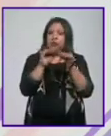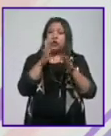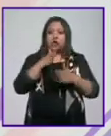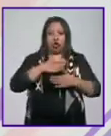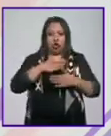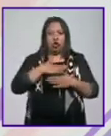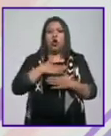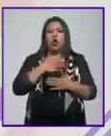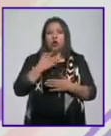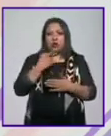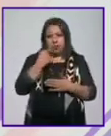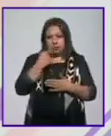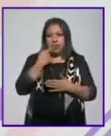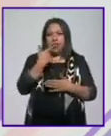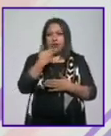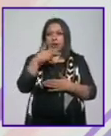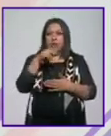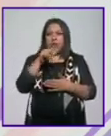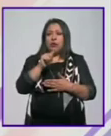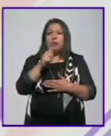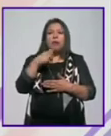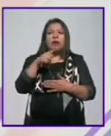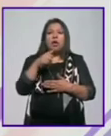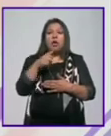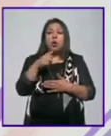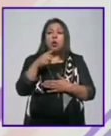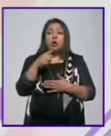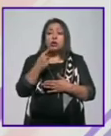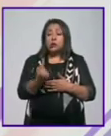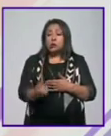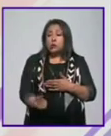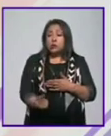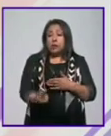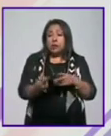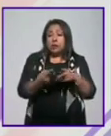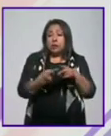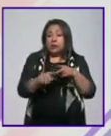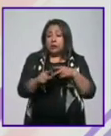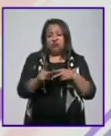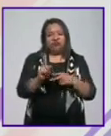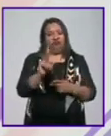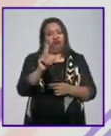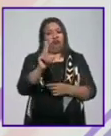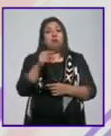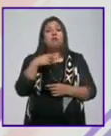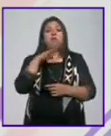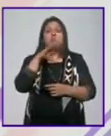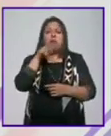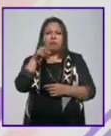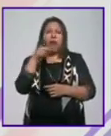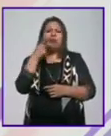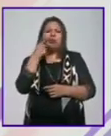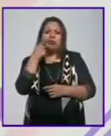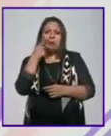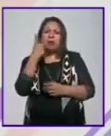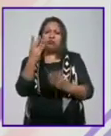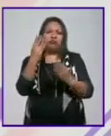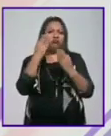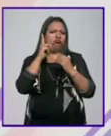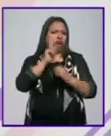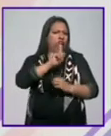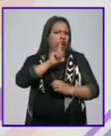soy nahuahablante, pero no soy nahuahablante de niñez. Mi madre lo habla y sin embargo no